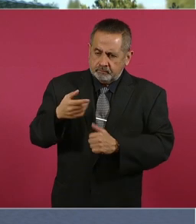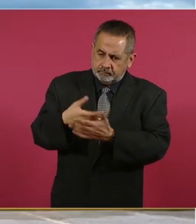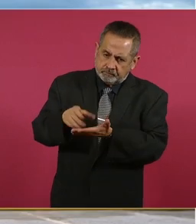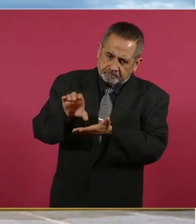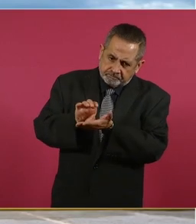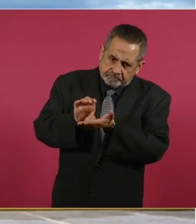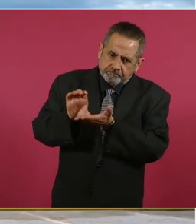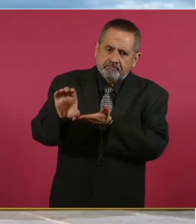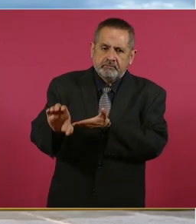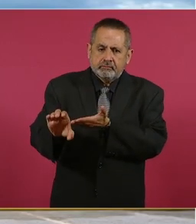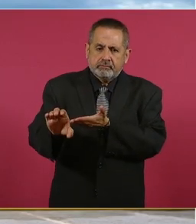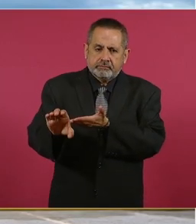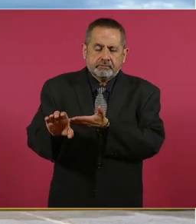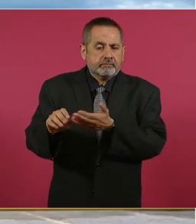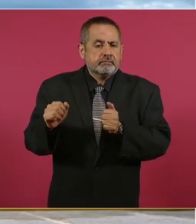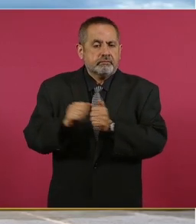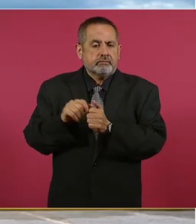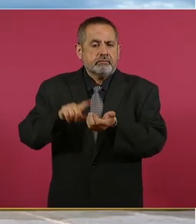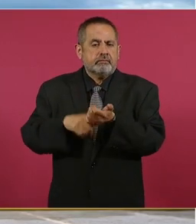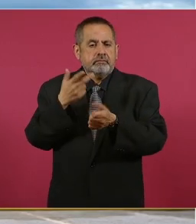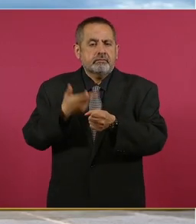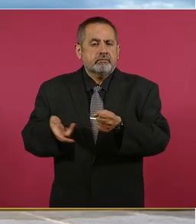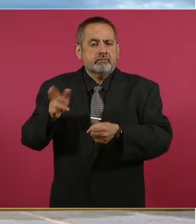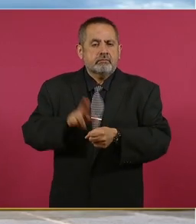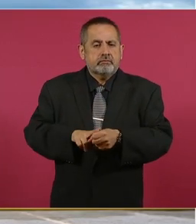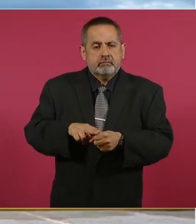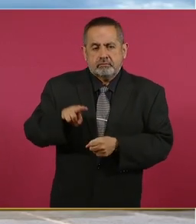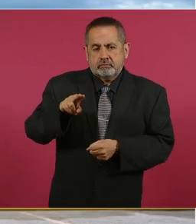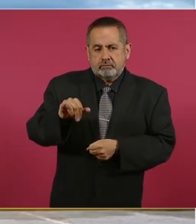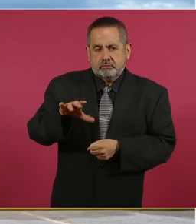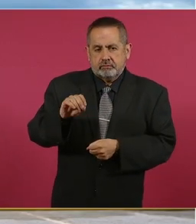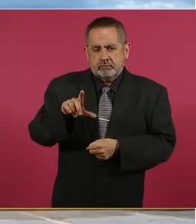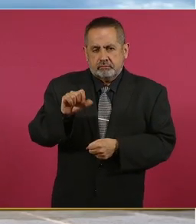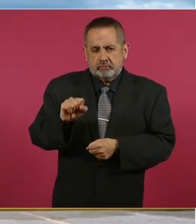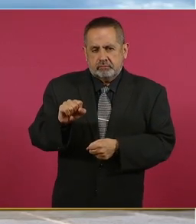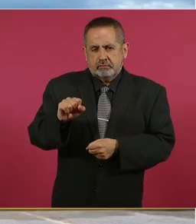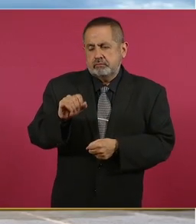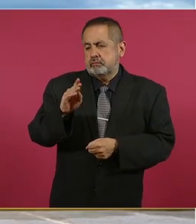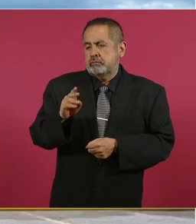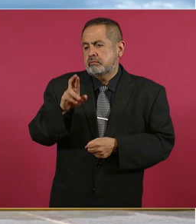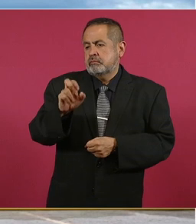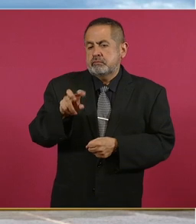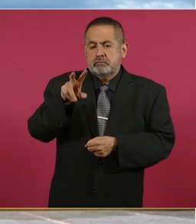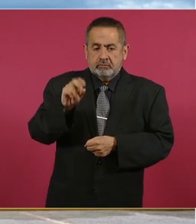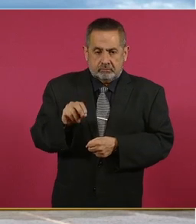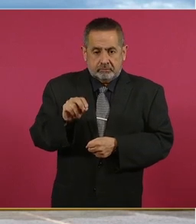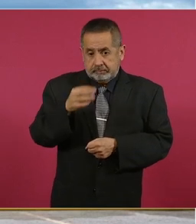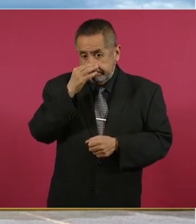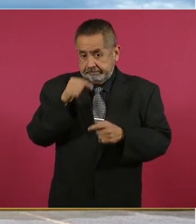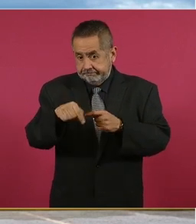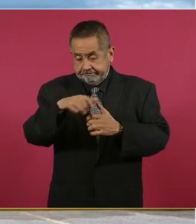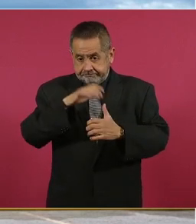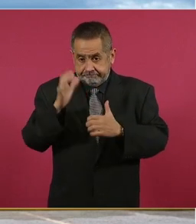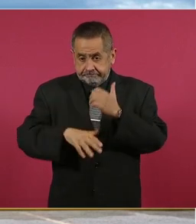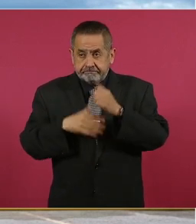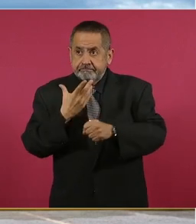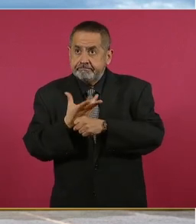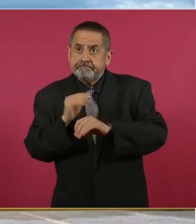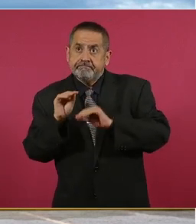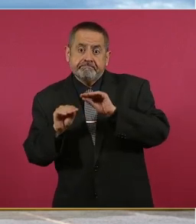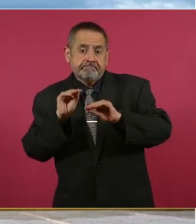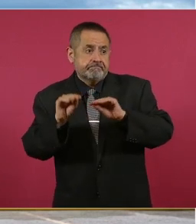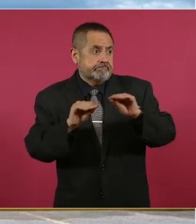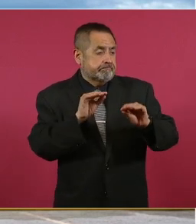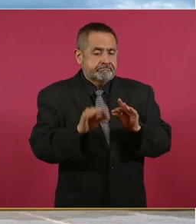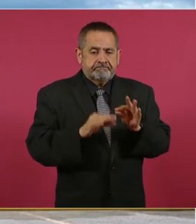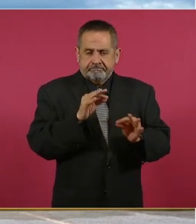hecho en el hospital de Nicolás Bravo, la obra ya está concluida, se está terminando de equipar también allá